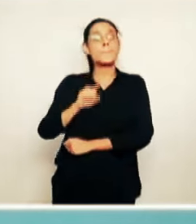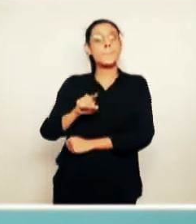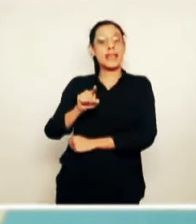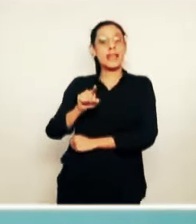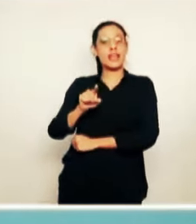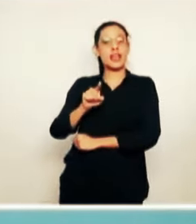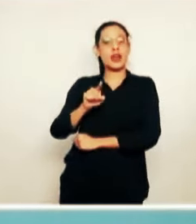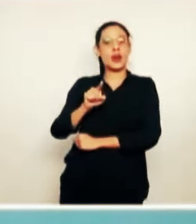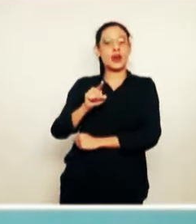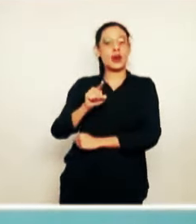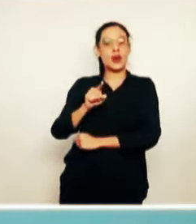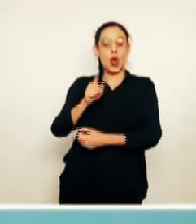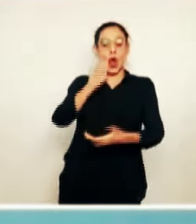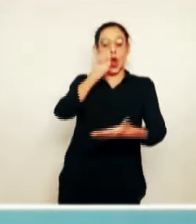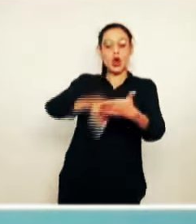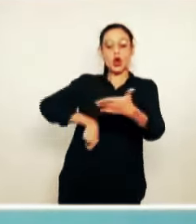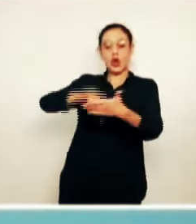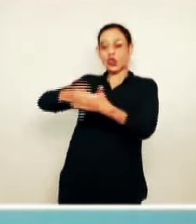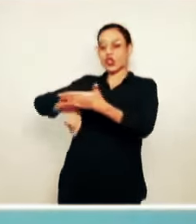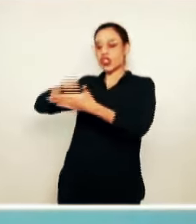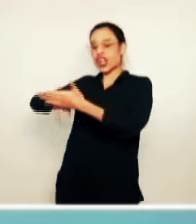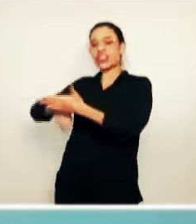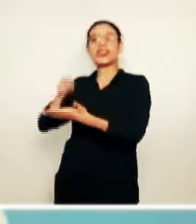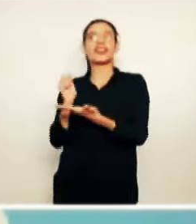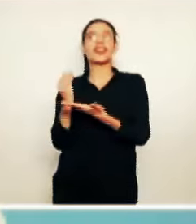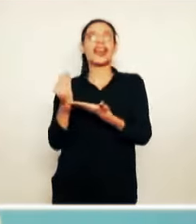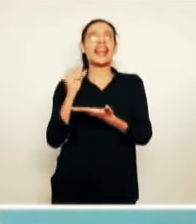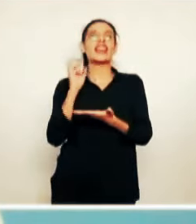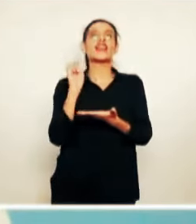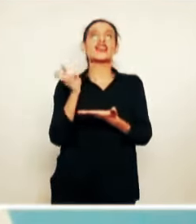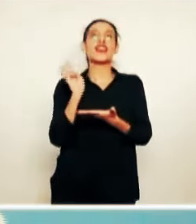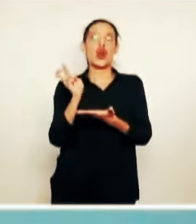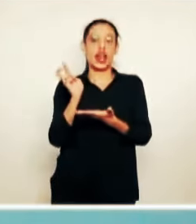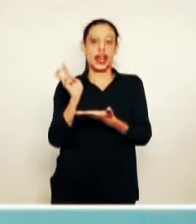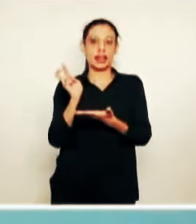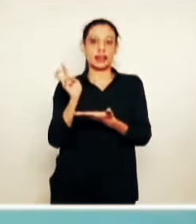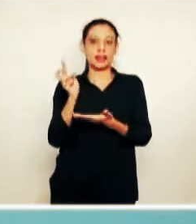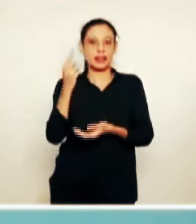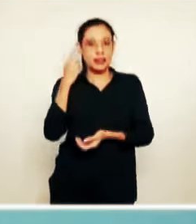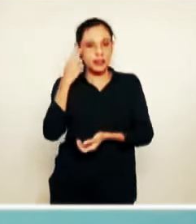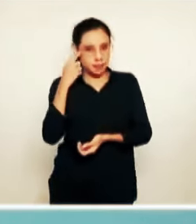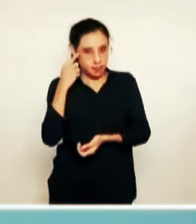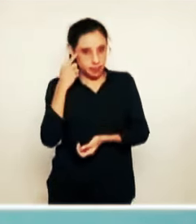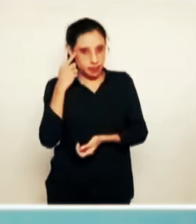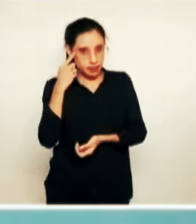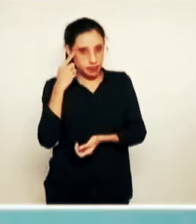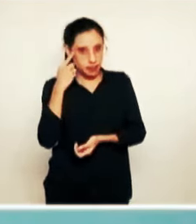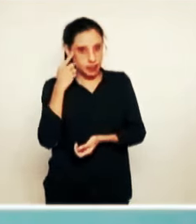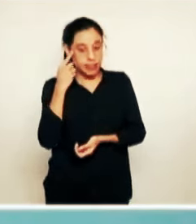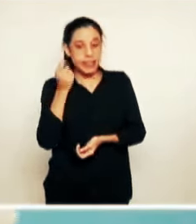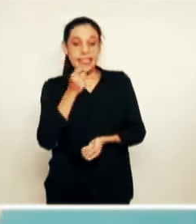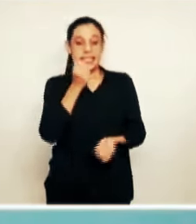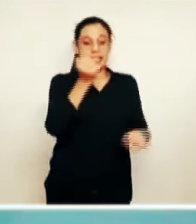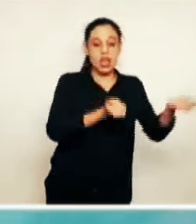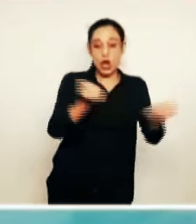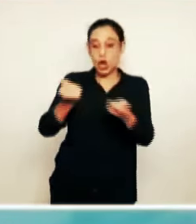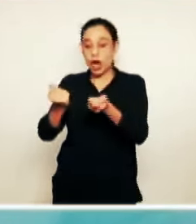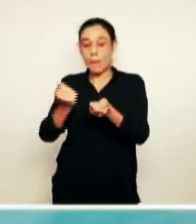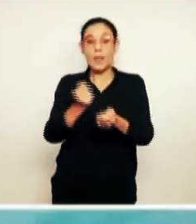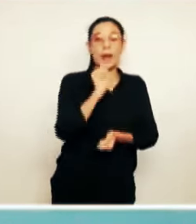dólares. Los contratos son en dólares. ¿Se imaginan cada vez que hay una devaluación lo que pasa con eso? Y